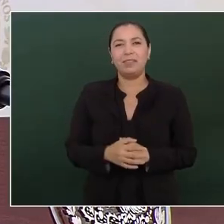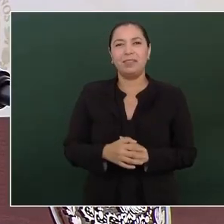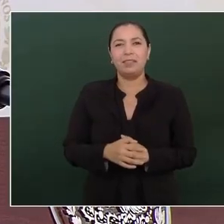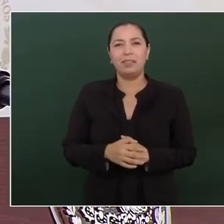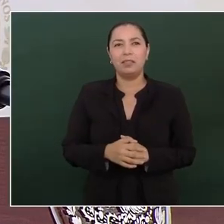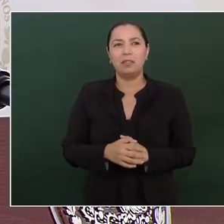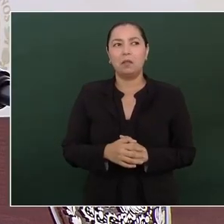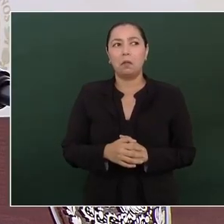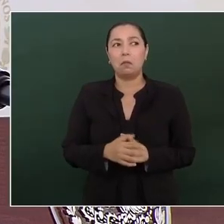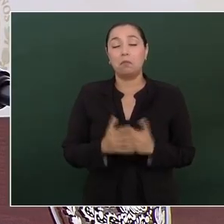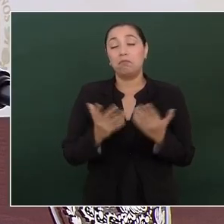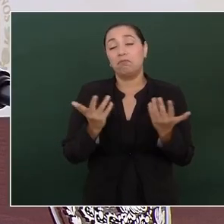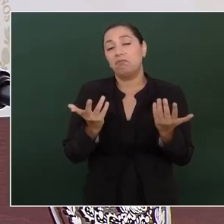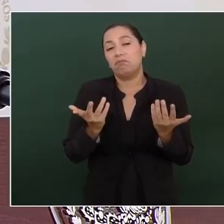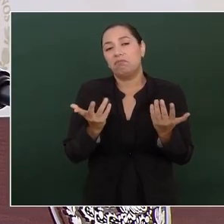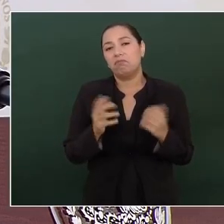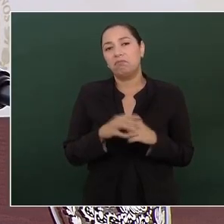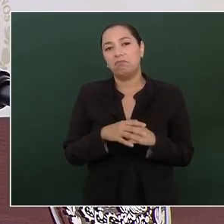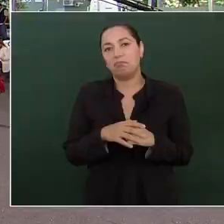ni hablamos.